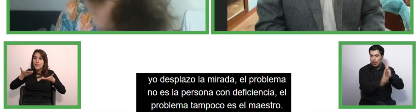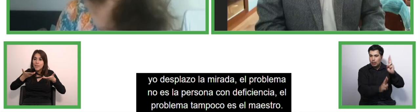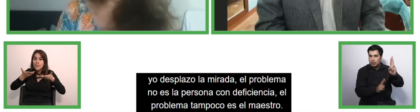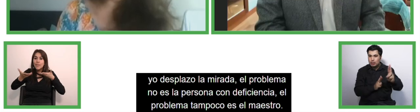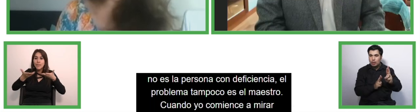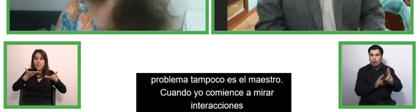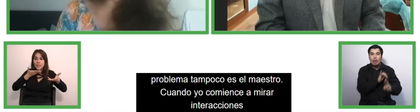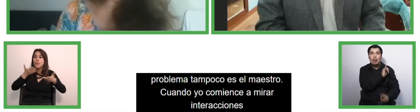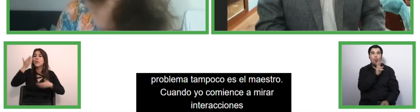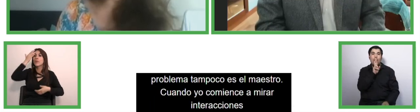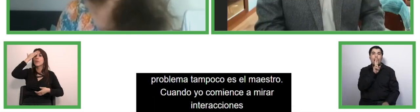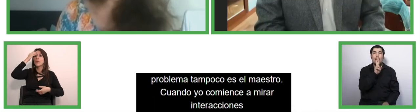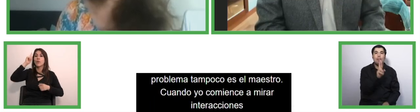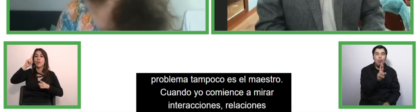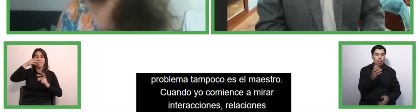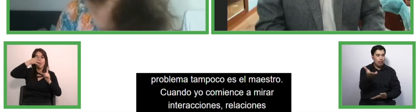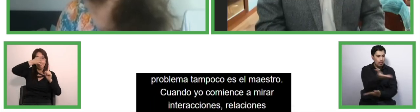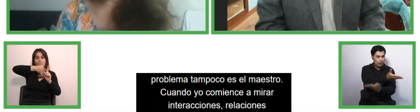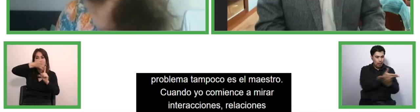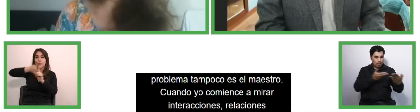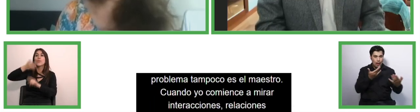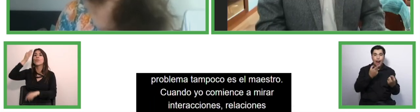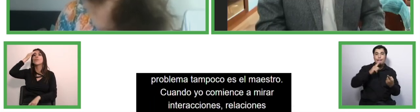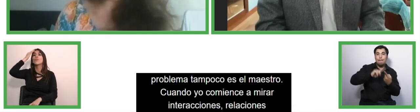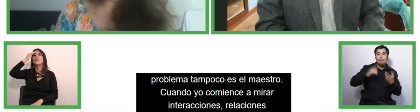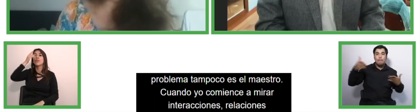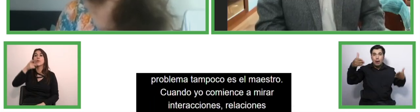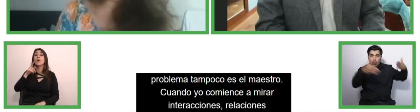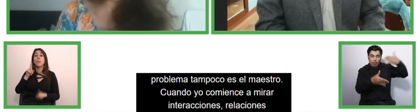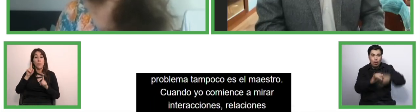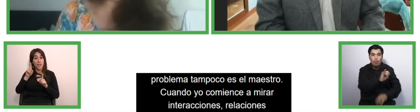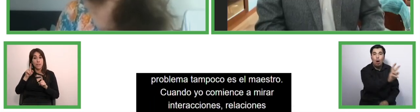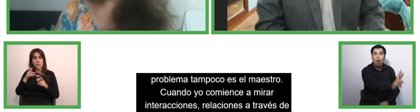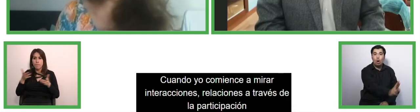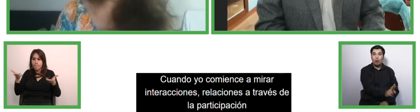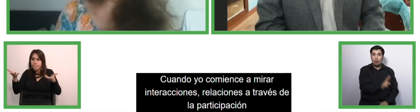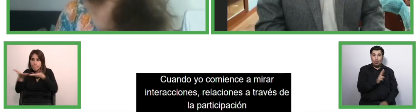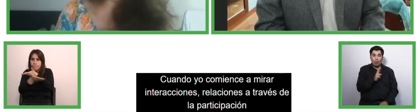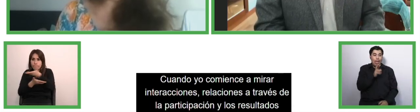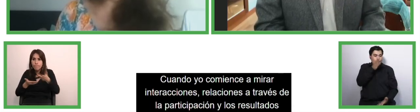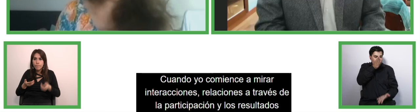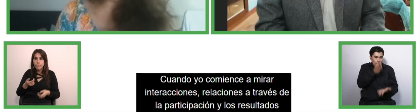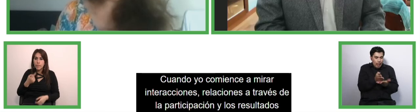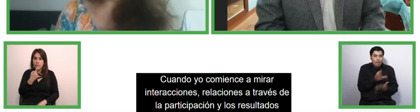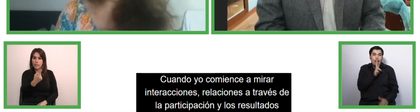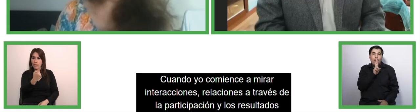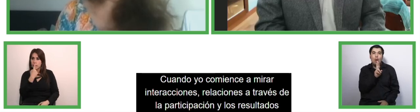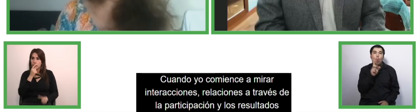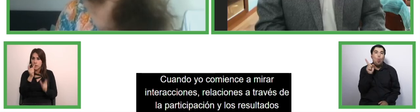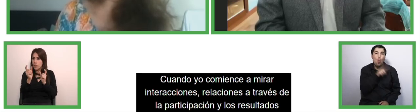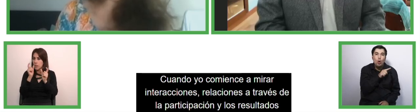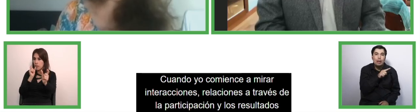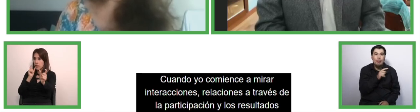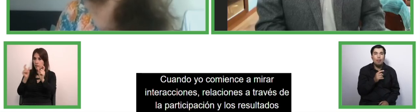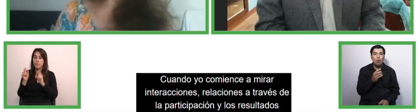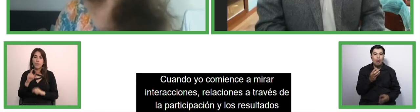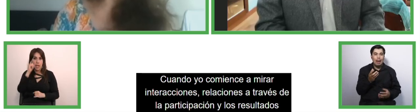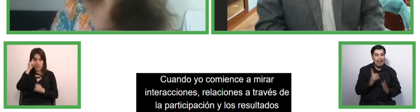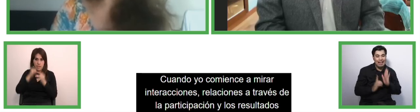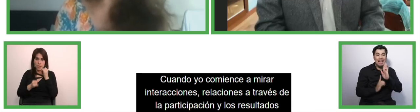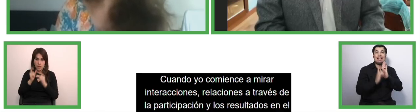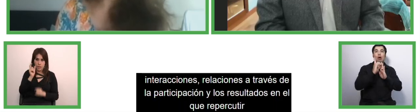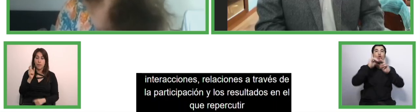interacción a través de la participación, y los resultados de esto tienen que repercutir en qué? En desarrollo de